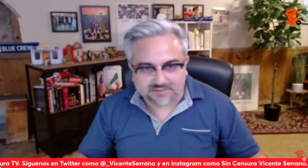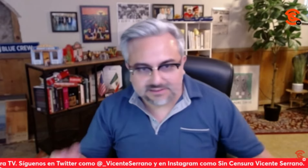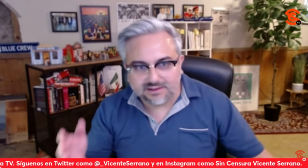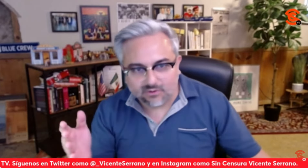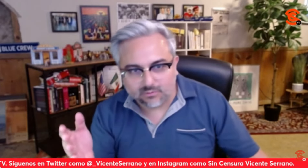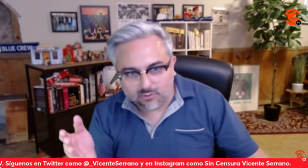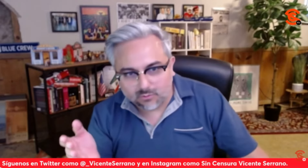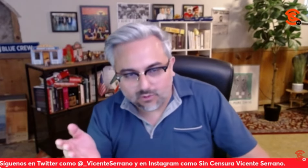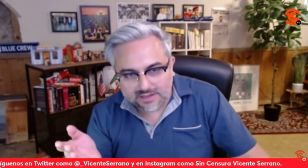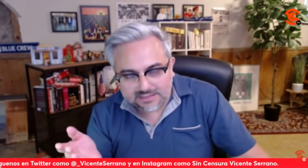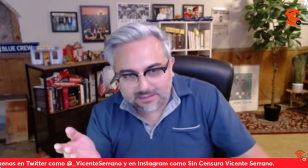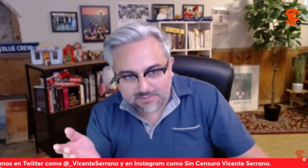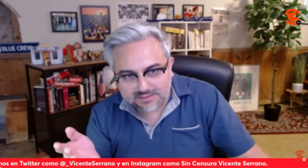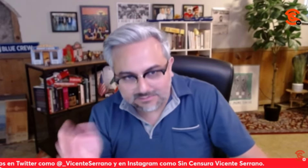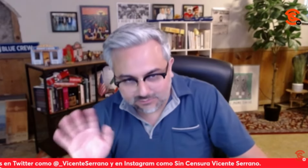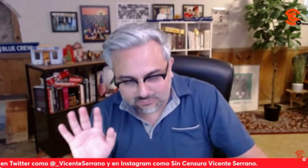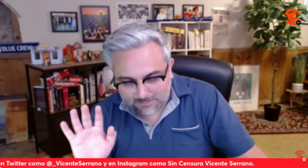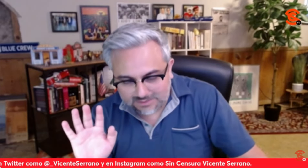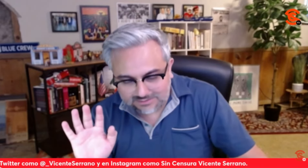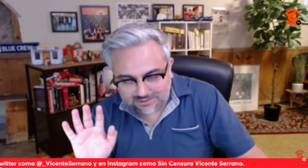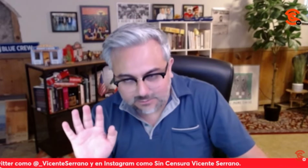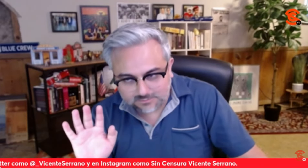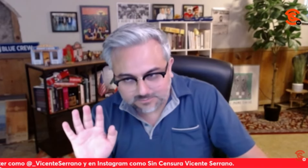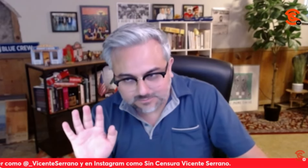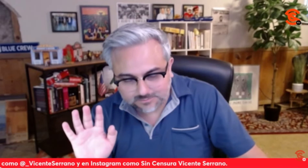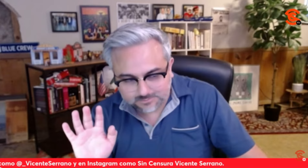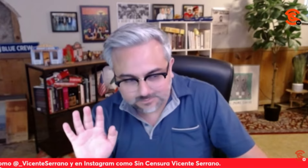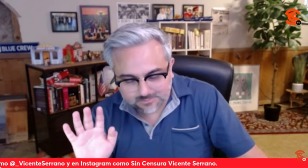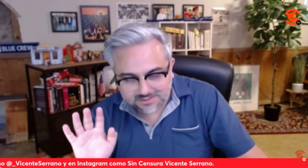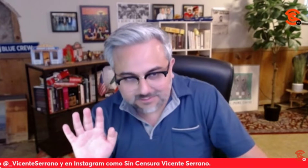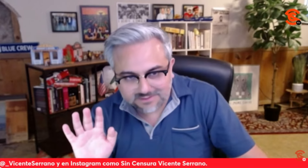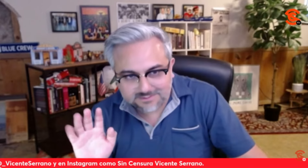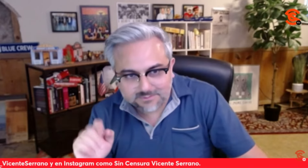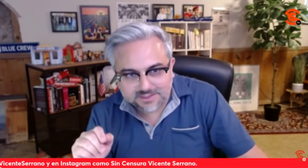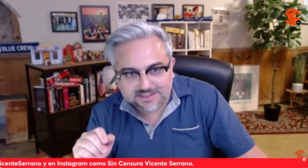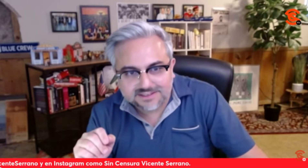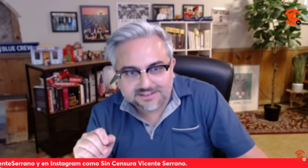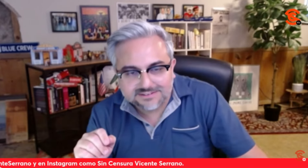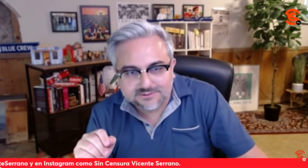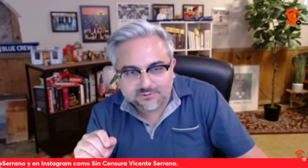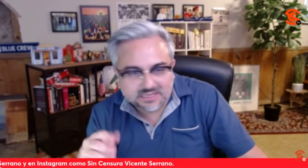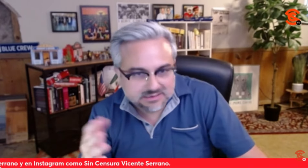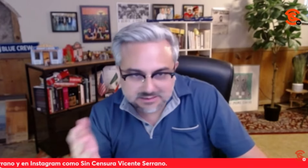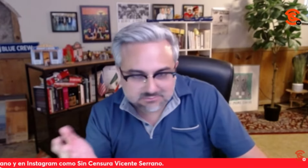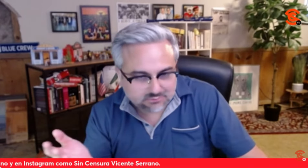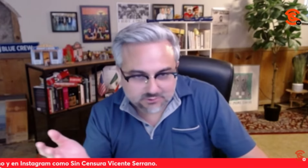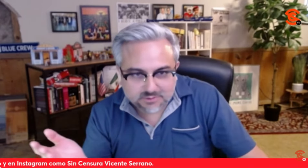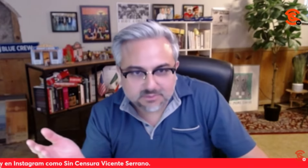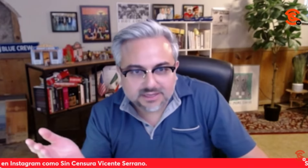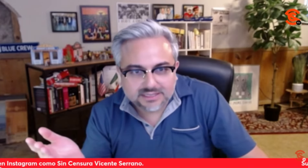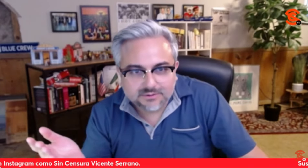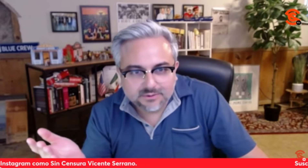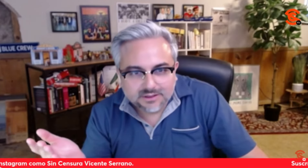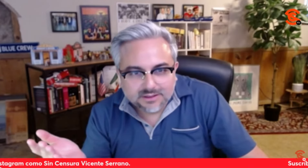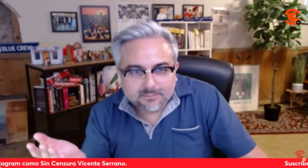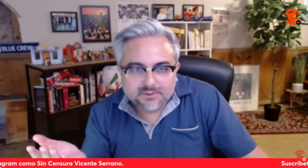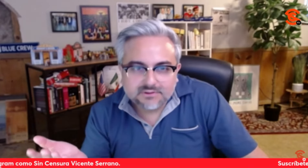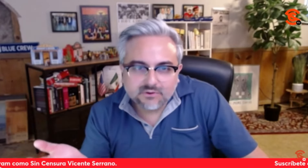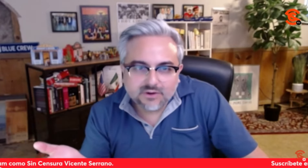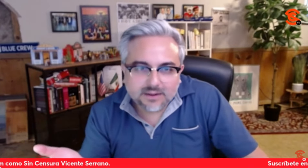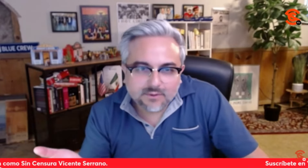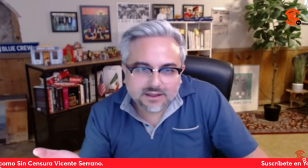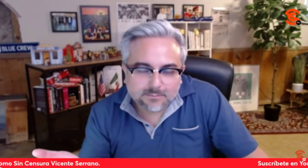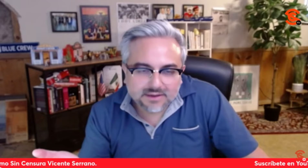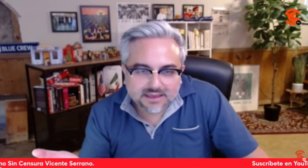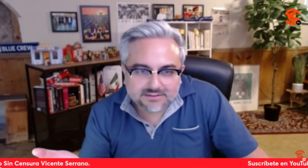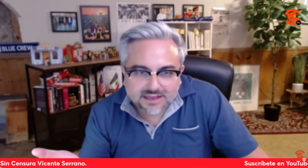las presentan como lo haría también, nos lo ha planteado Damián Cepeda aquí en Sin Censura, pues bienvenido. Pero si